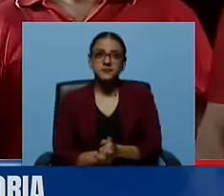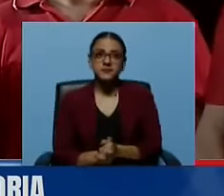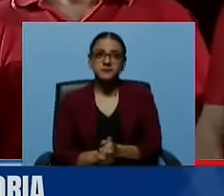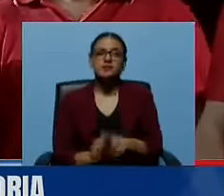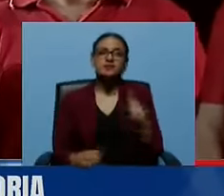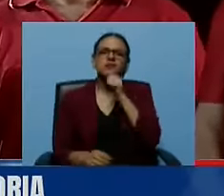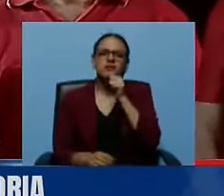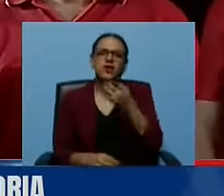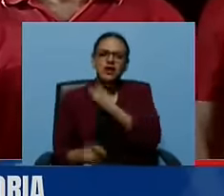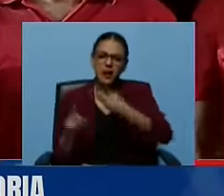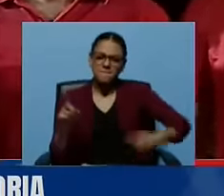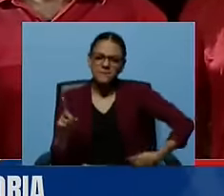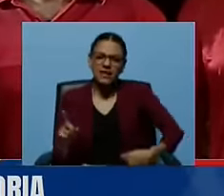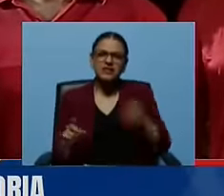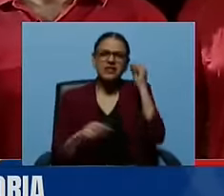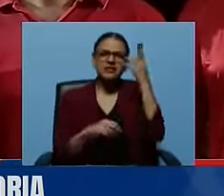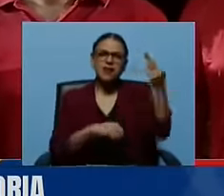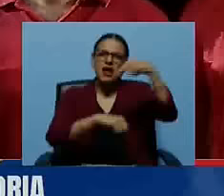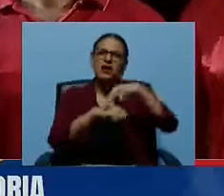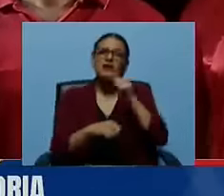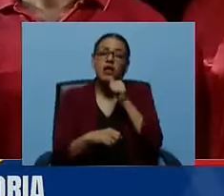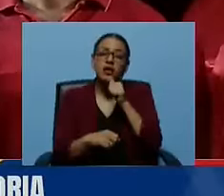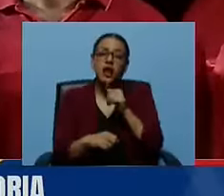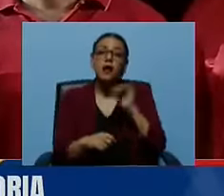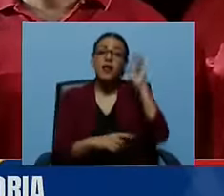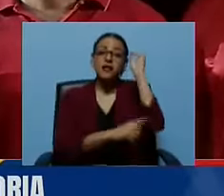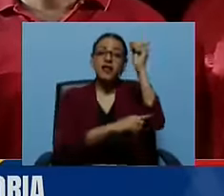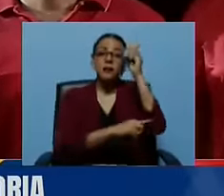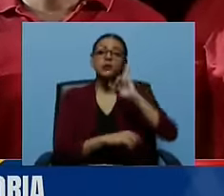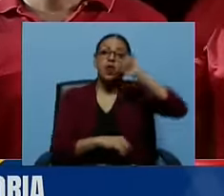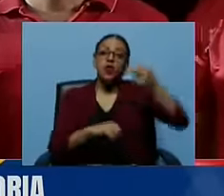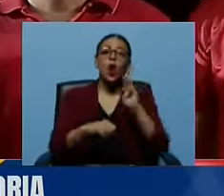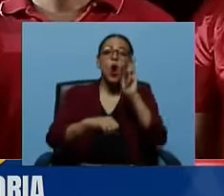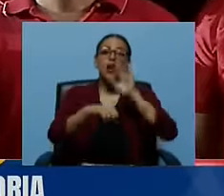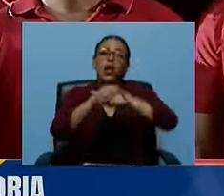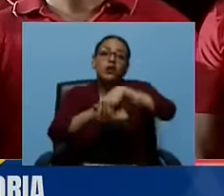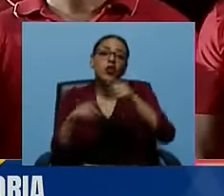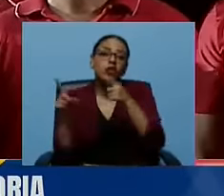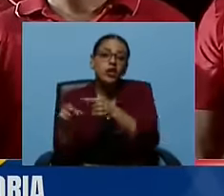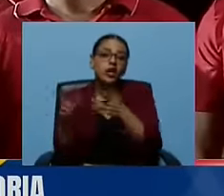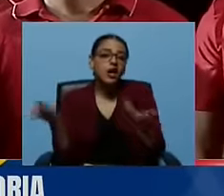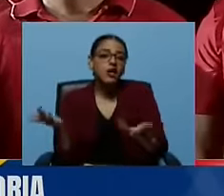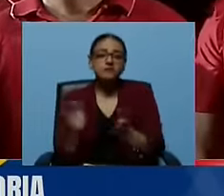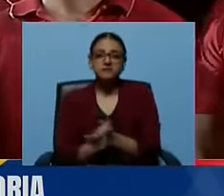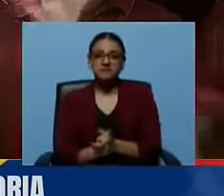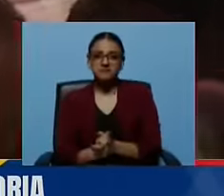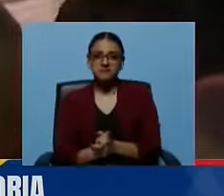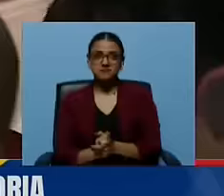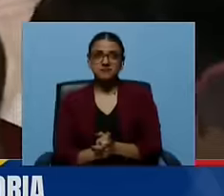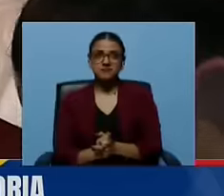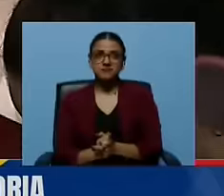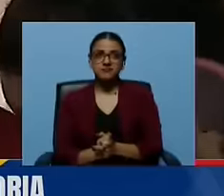¿Quién es el presidente de la Asamblea Nacional? El diputado Jorge Rodríguez.